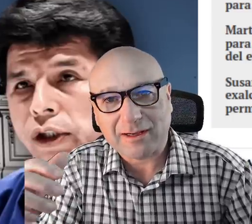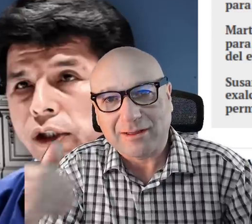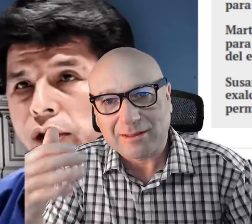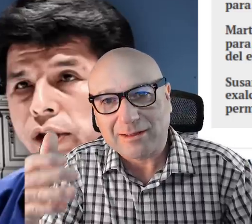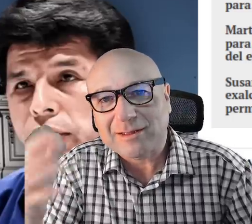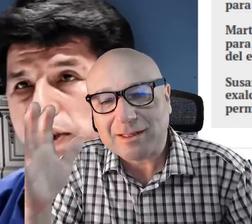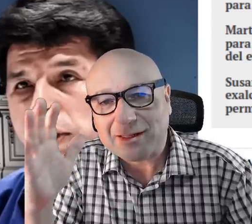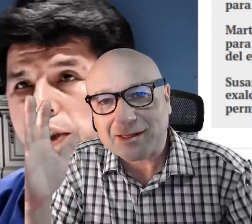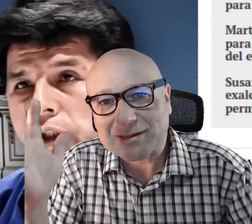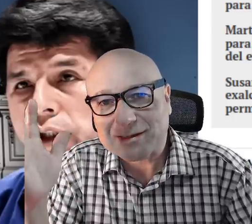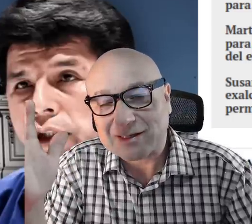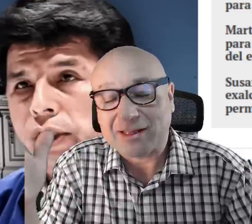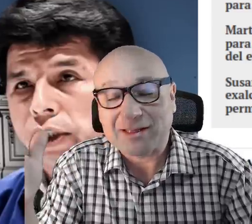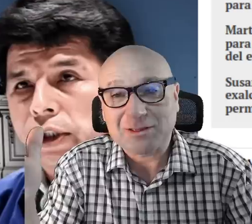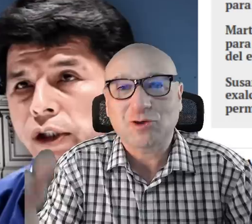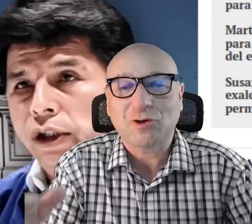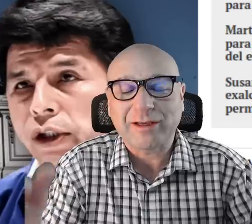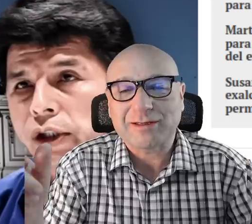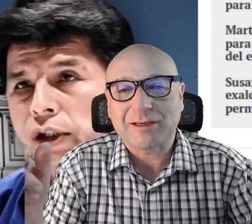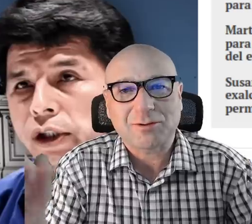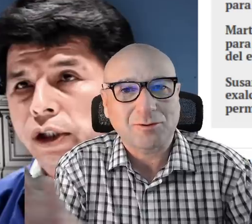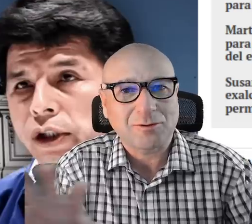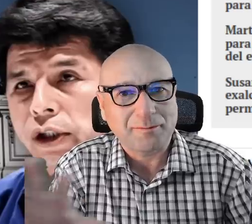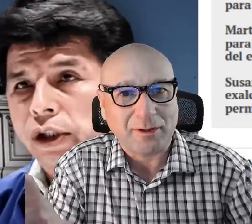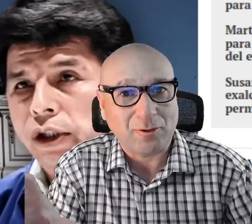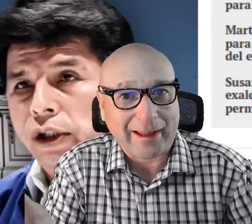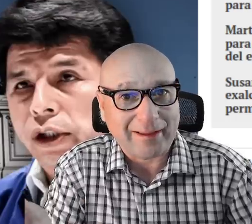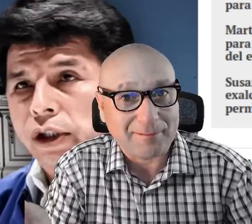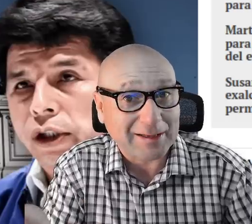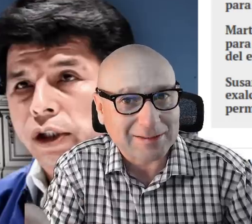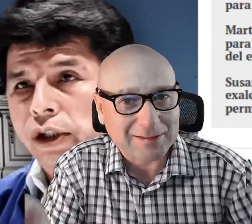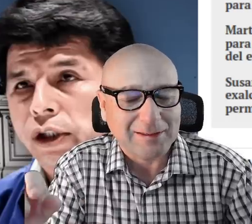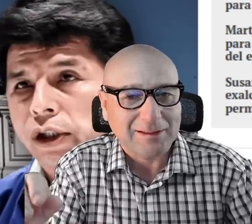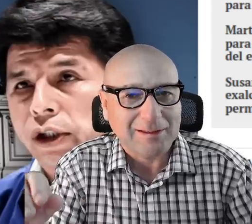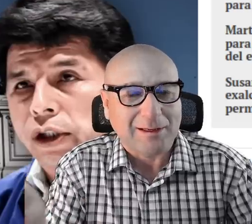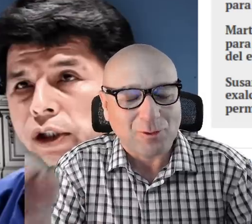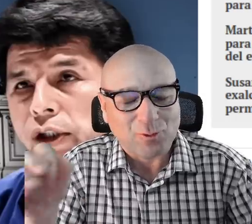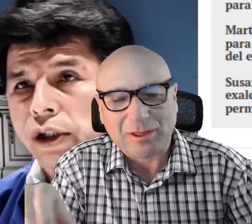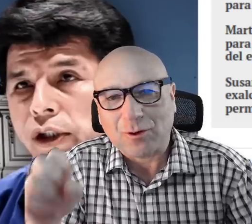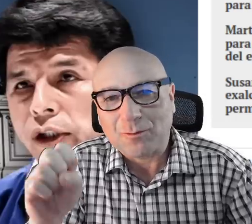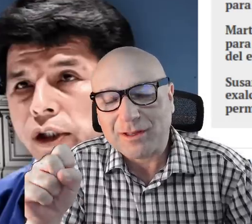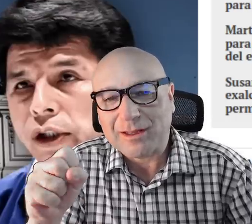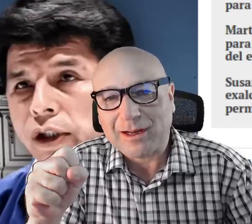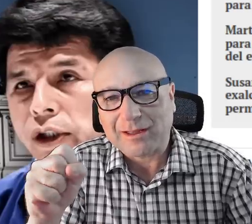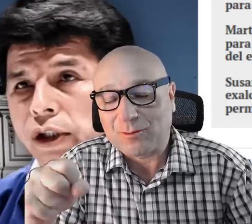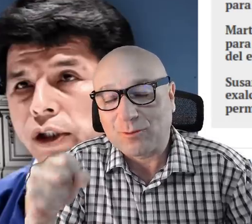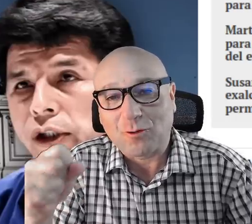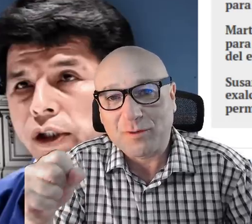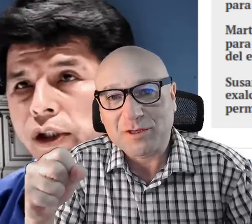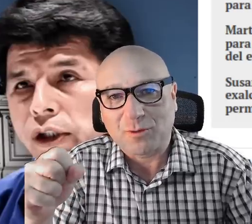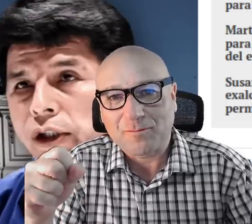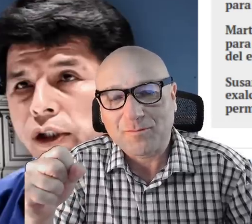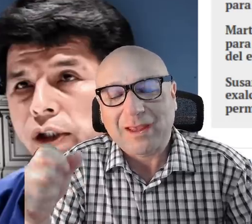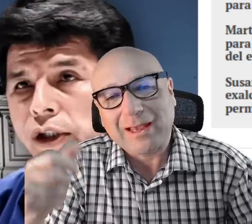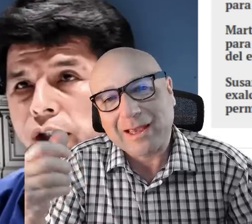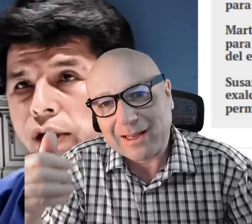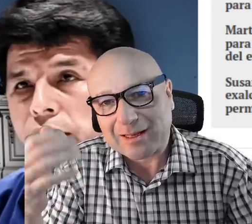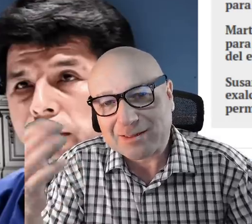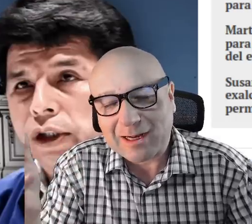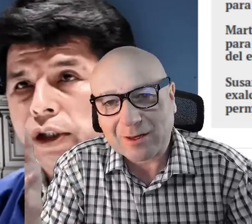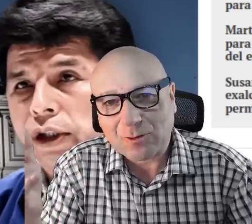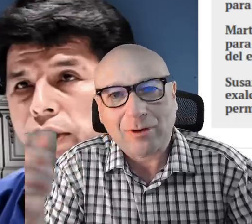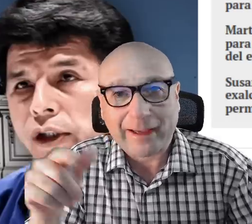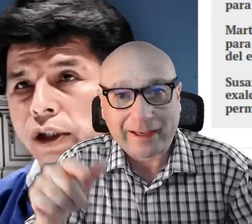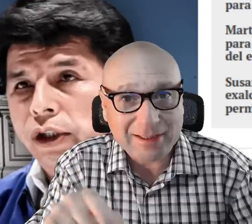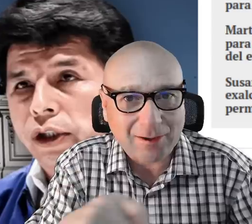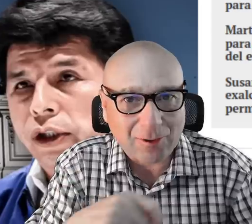significa tener quizás la intención de hacer eso, pero nada más. Y usted comprenderá que no es lo mismo querer